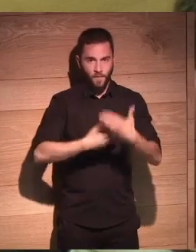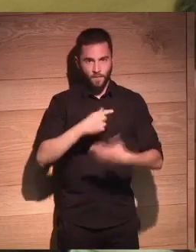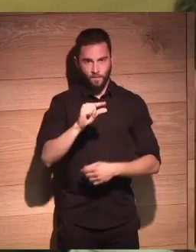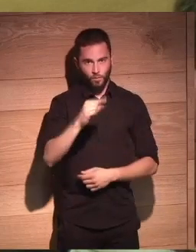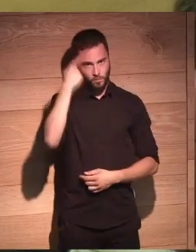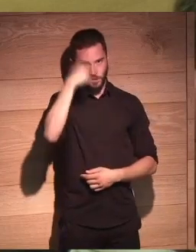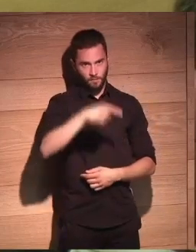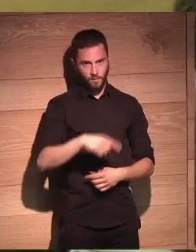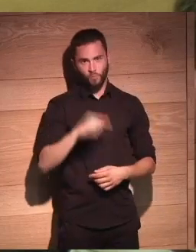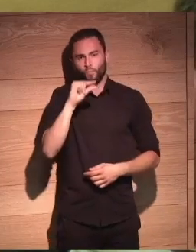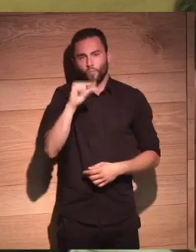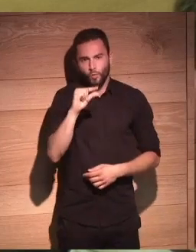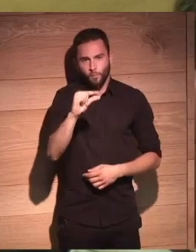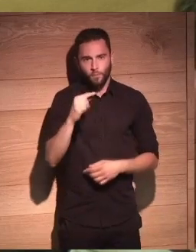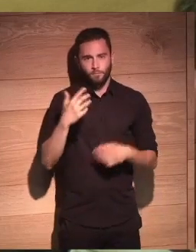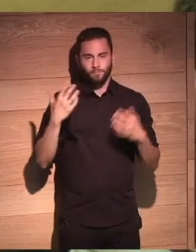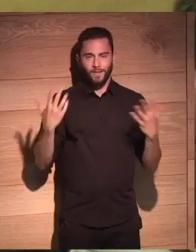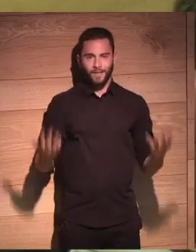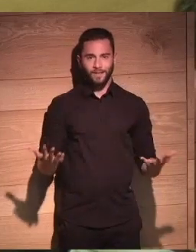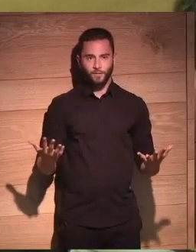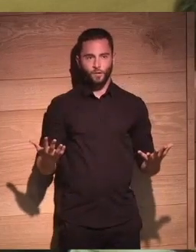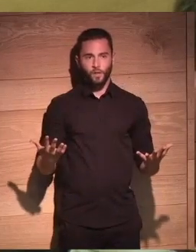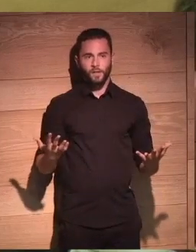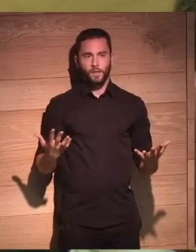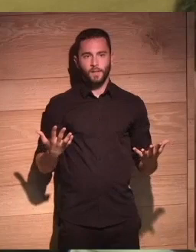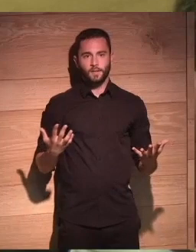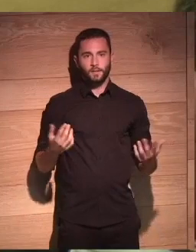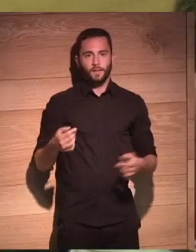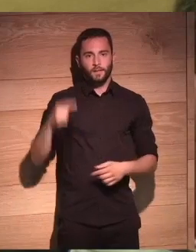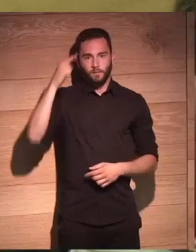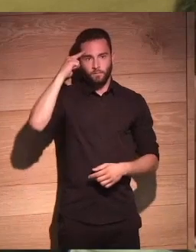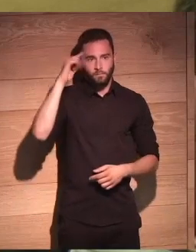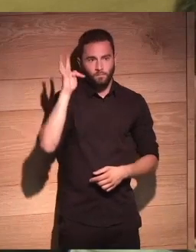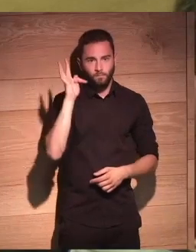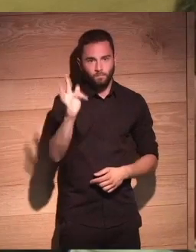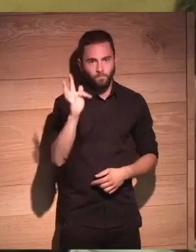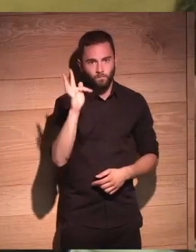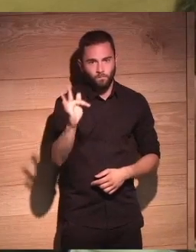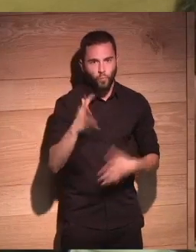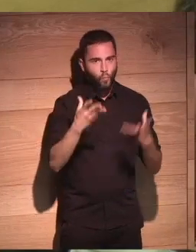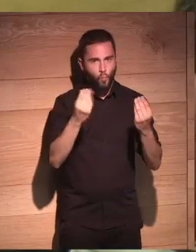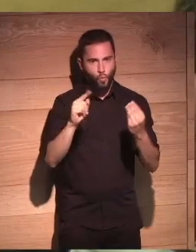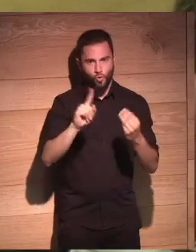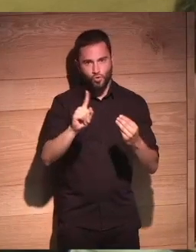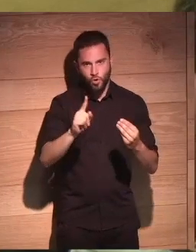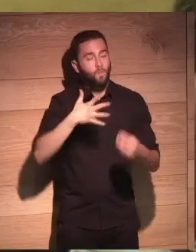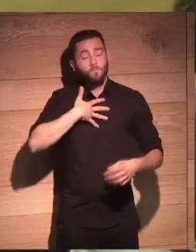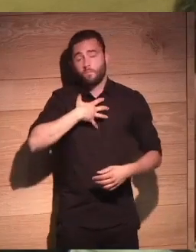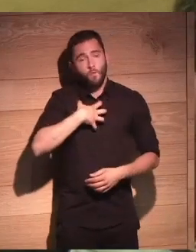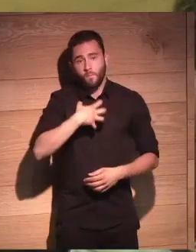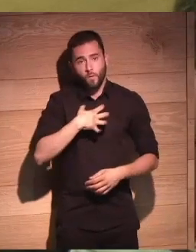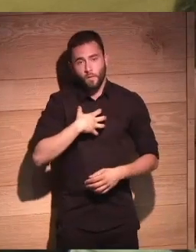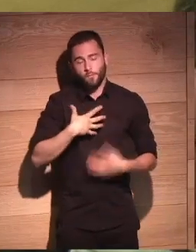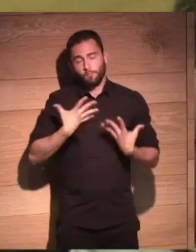sí. Sí. Muy poco. O sea que no podemos ser tampoco tan optimistas como es él, desgraciadamente. Pero bueno,